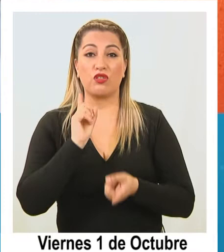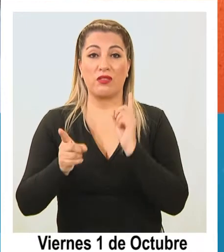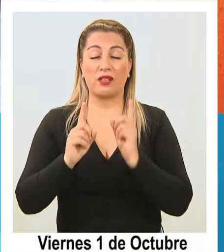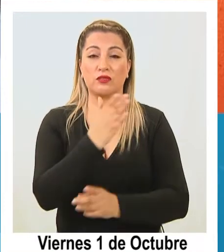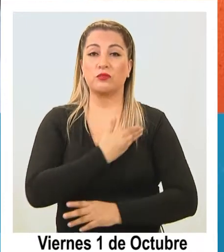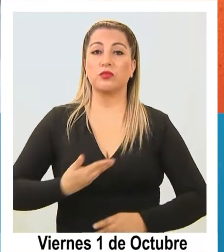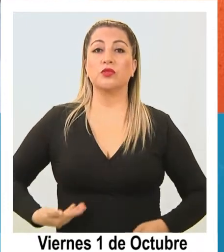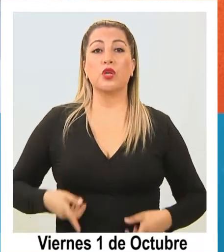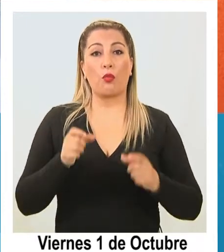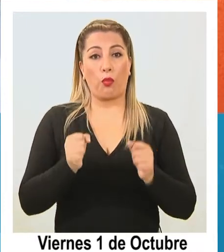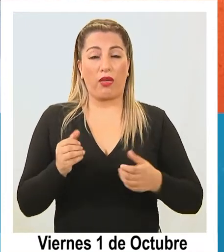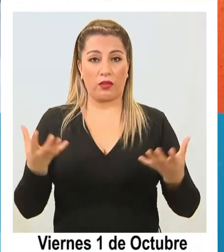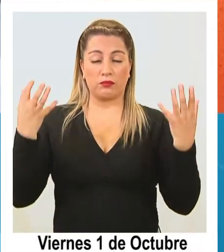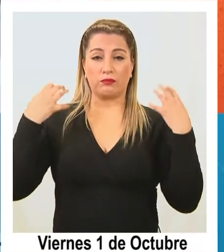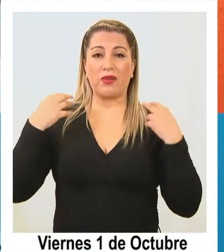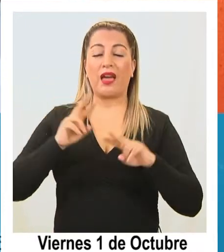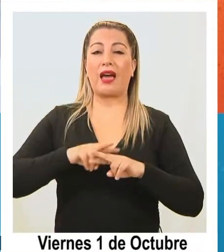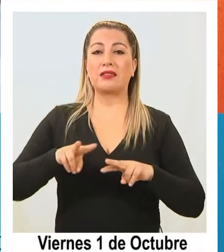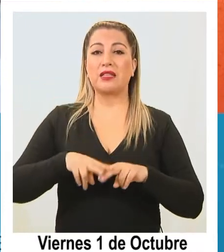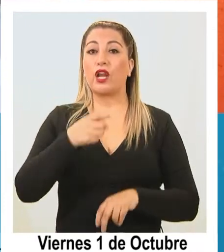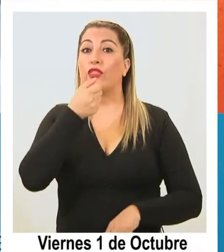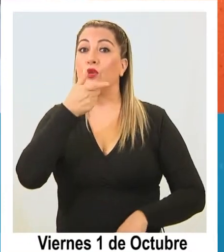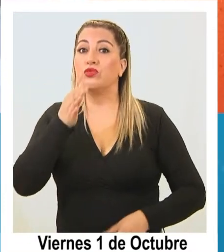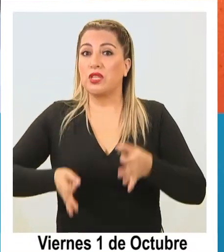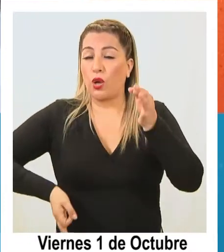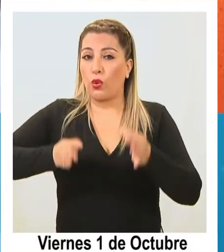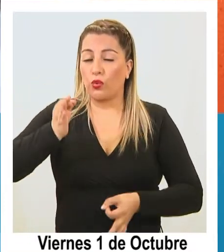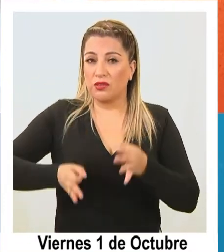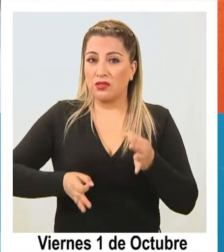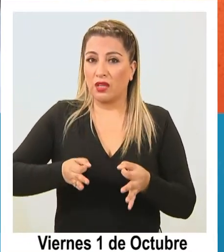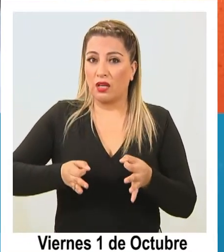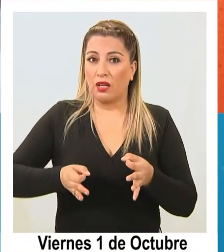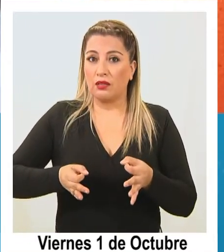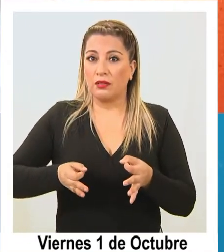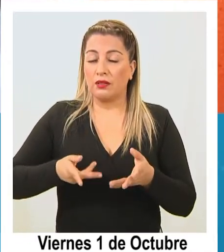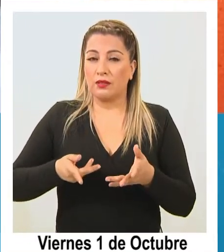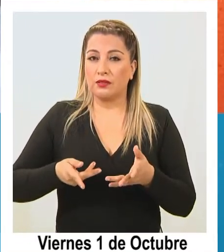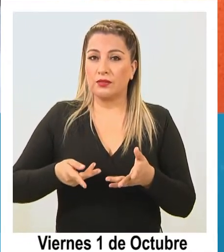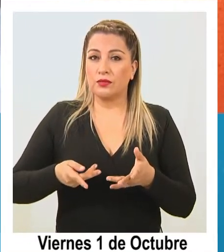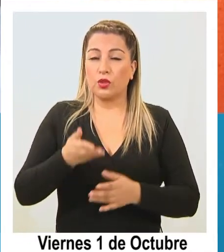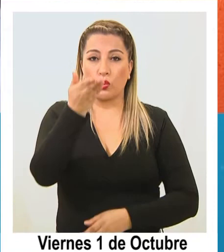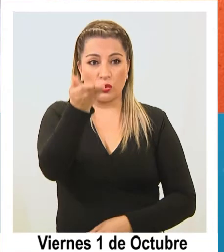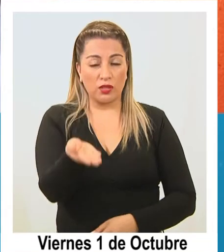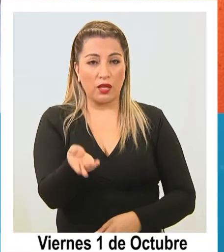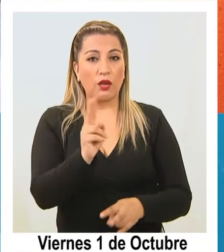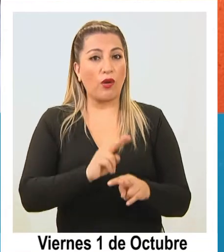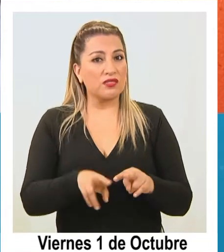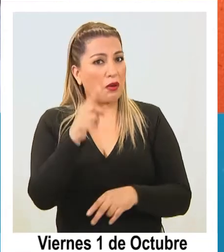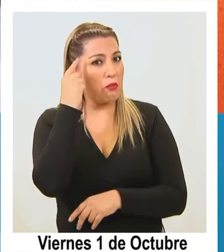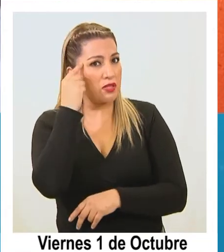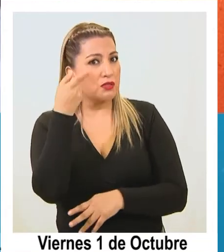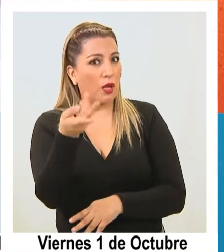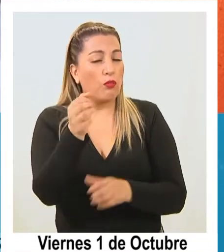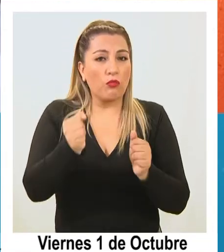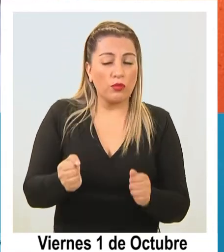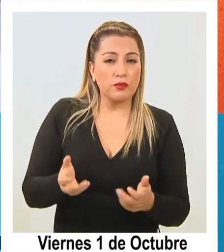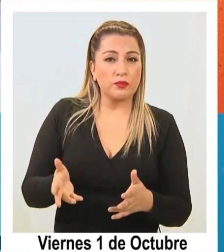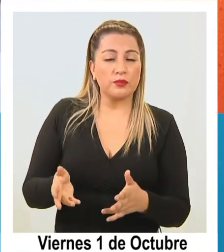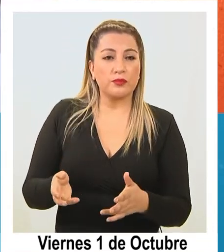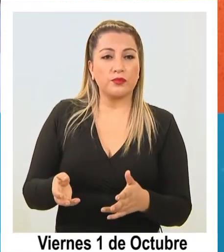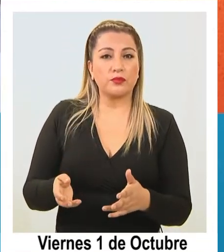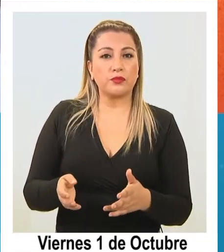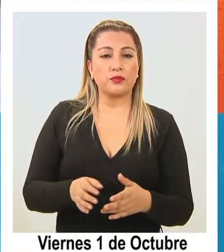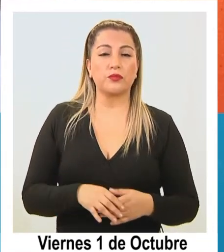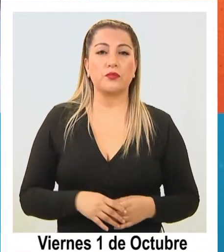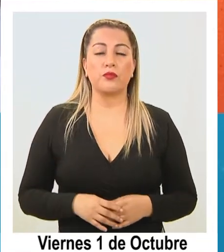tiene la facultad de iniciar algún tipo de acción judicial o acción legal. No sé si usted lo ha pensado o si se podría, contra las